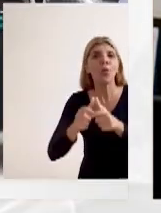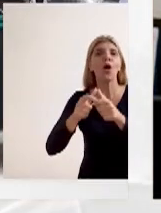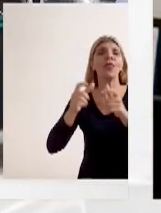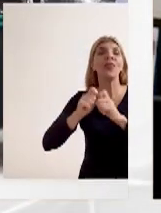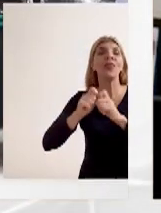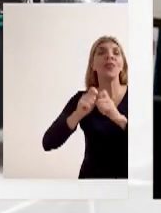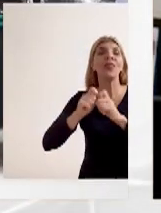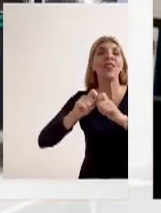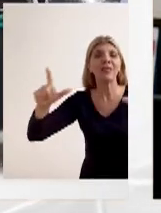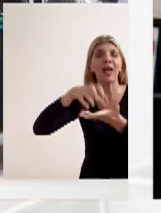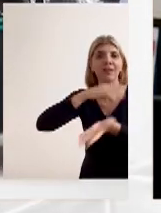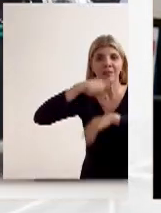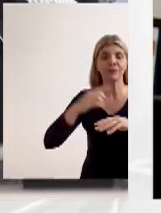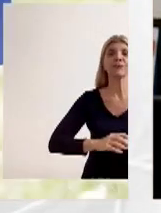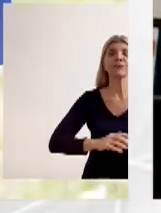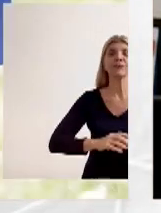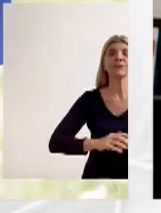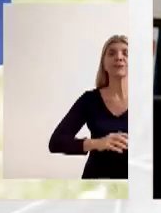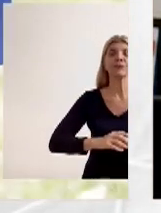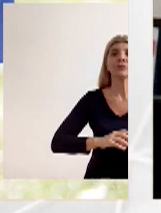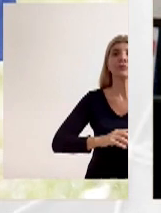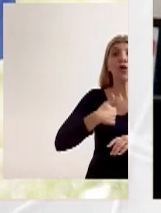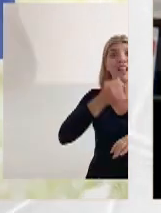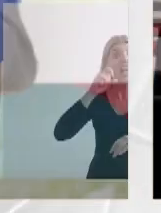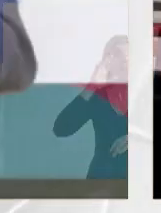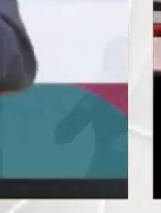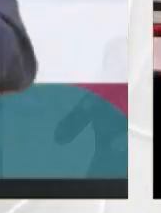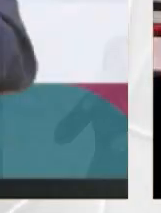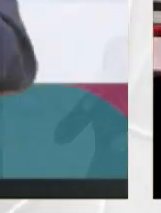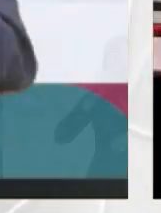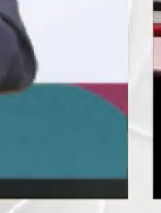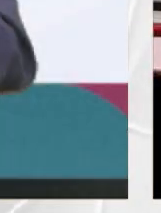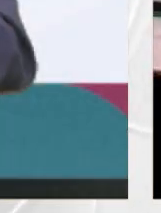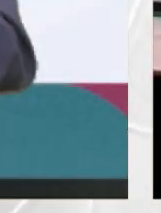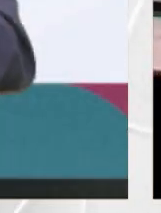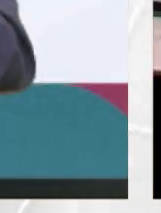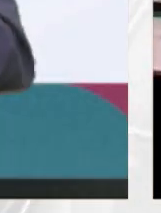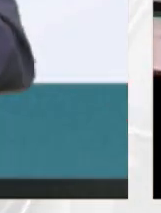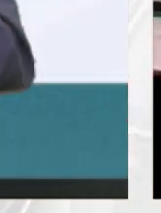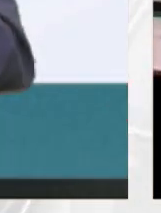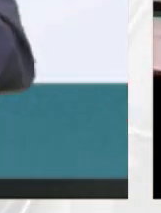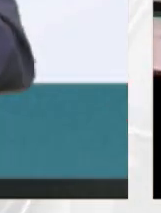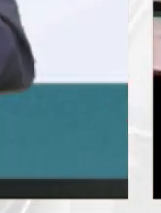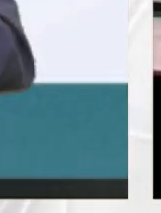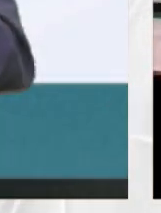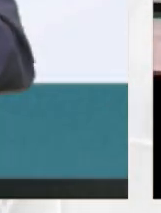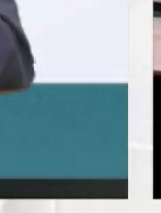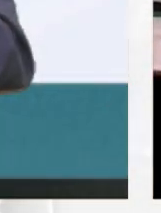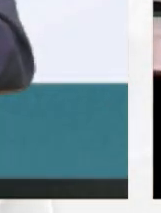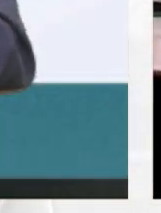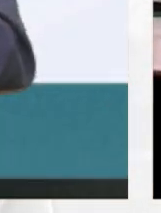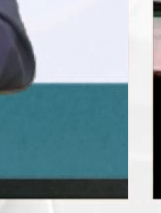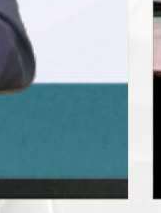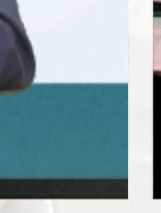idea de ellos. Claro. Ahora, por ejemplo, para una persona no vidente, también es mucho más práctico en el uso